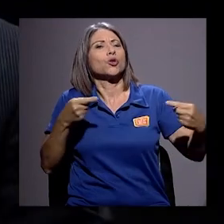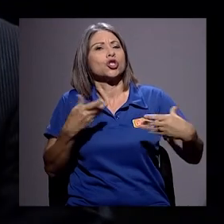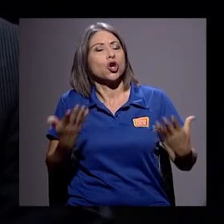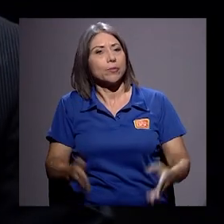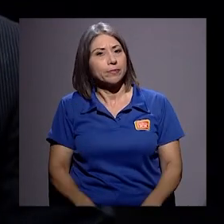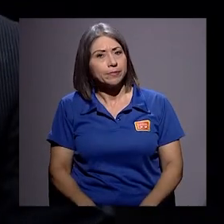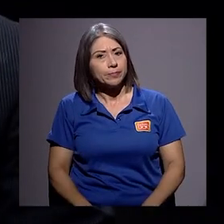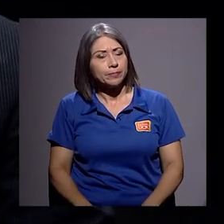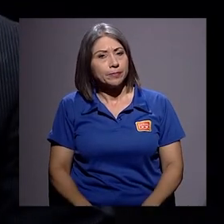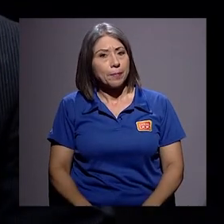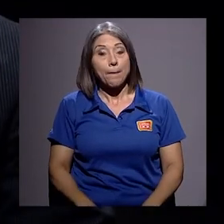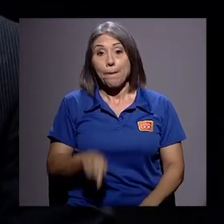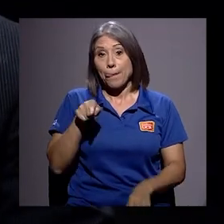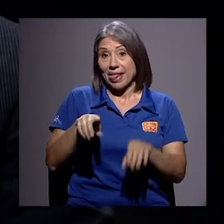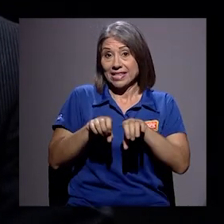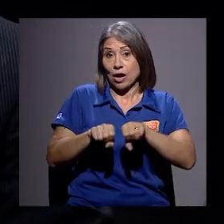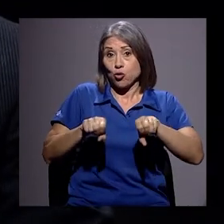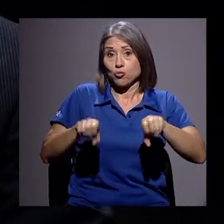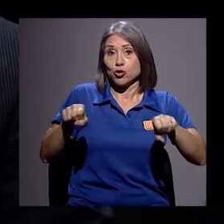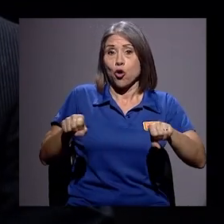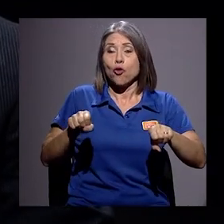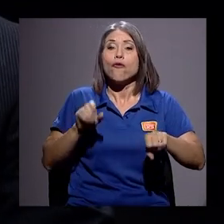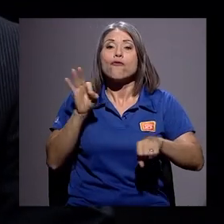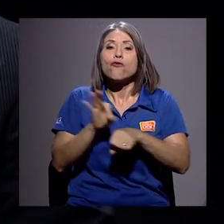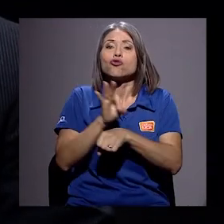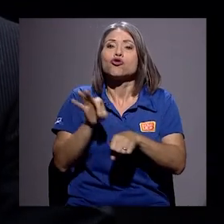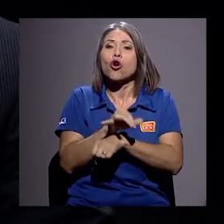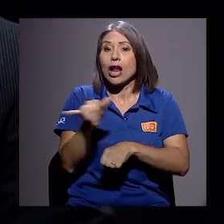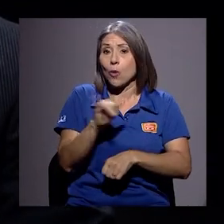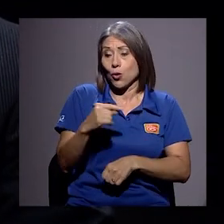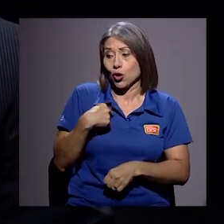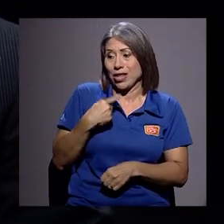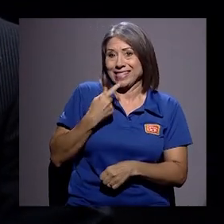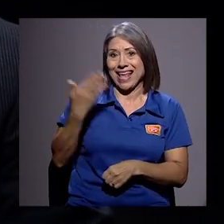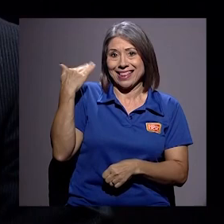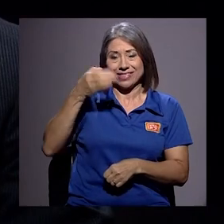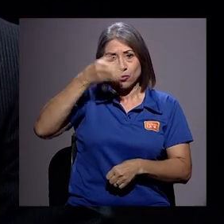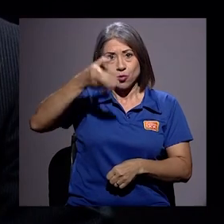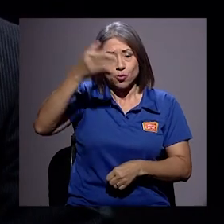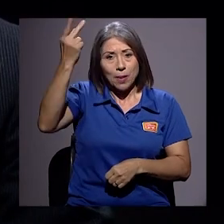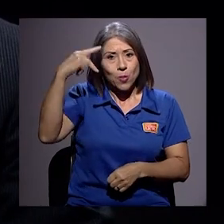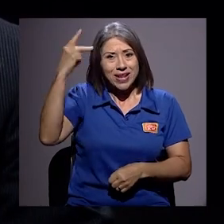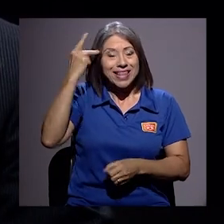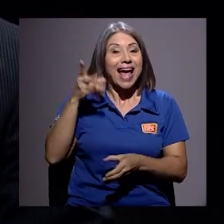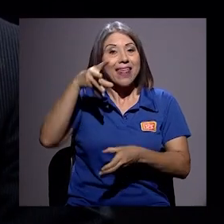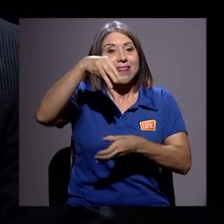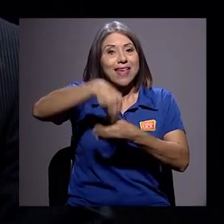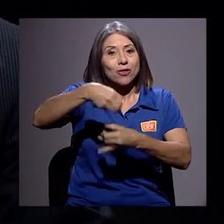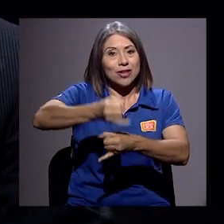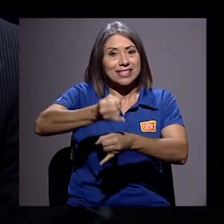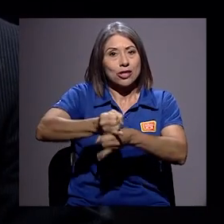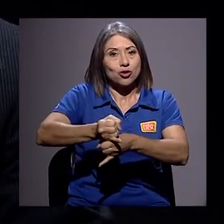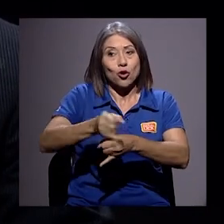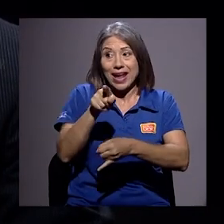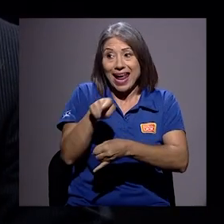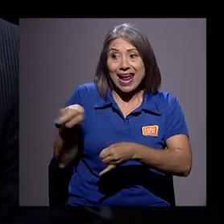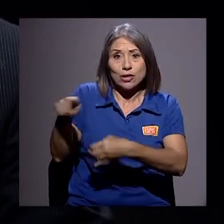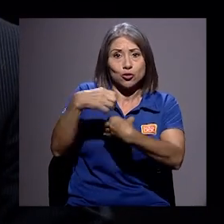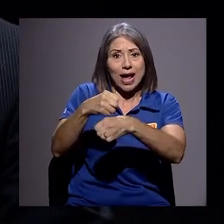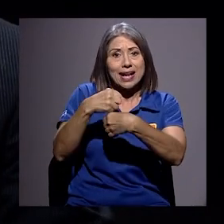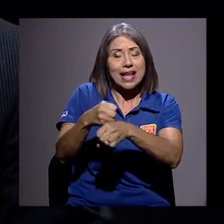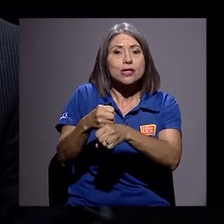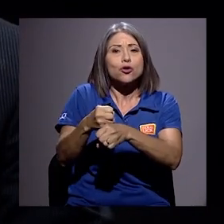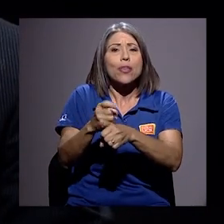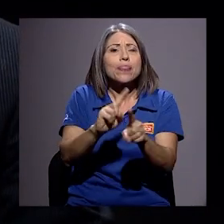ok esa corrupción funciona como parte de lo que le mencionaba como una cultura política dentro de la institución ellos han creado mecanismos